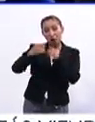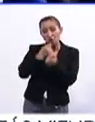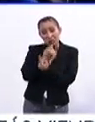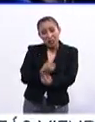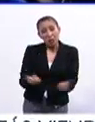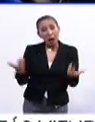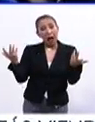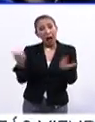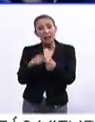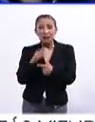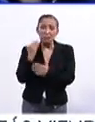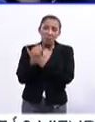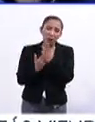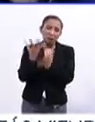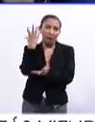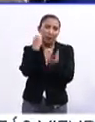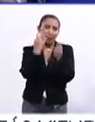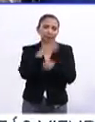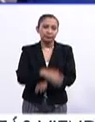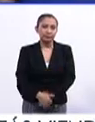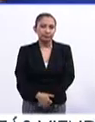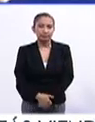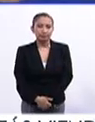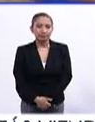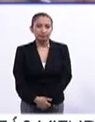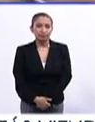infantil tienen menores aprendizajes